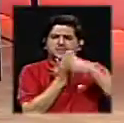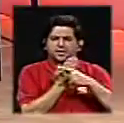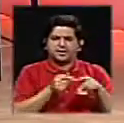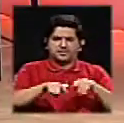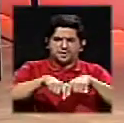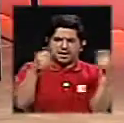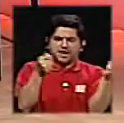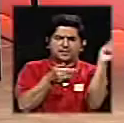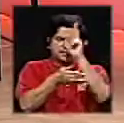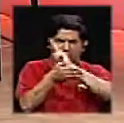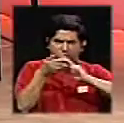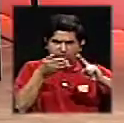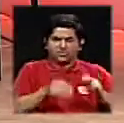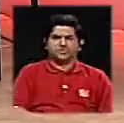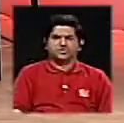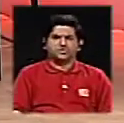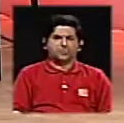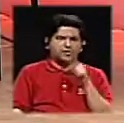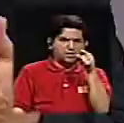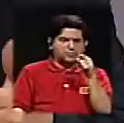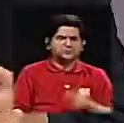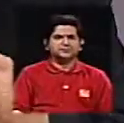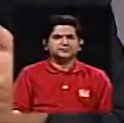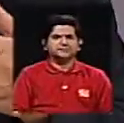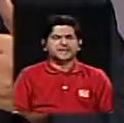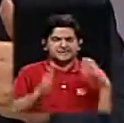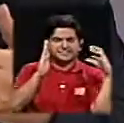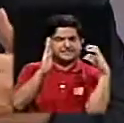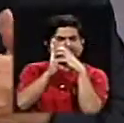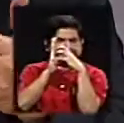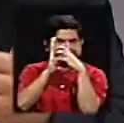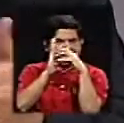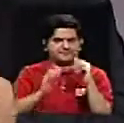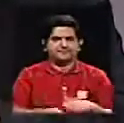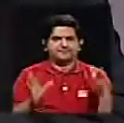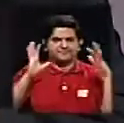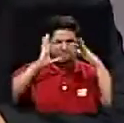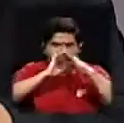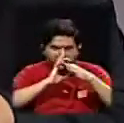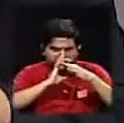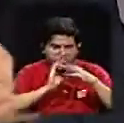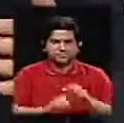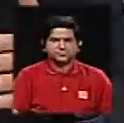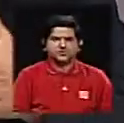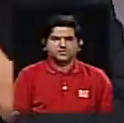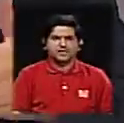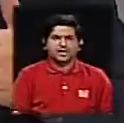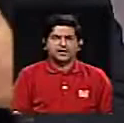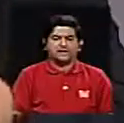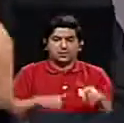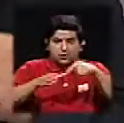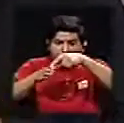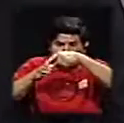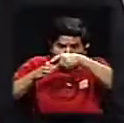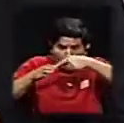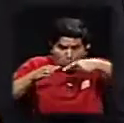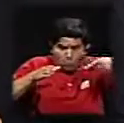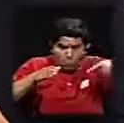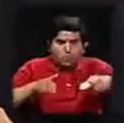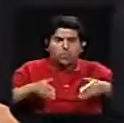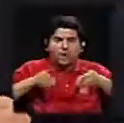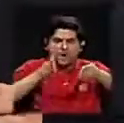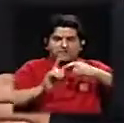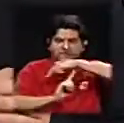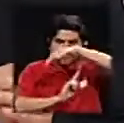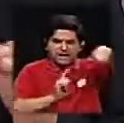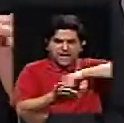Semanario Universidad, hizo esta cita en relación con el cráter que se hizo en la vía de